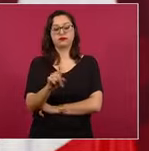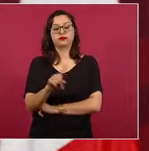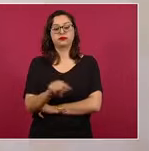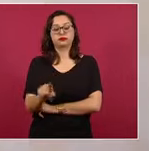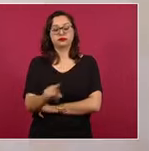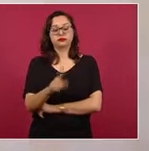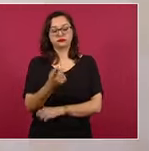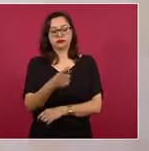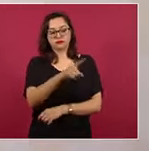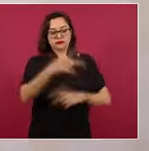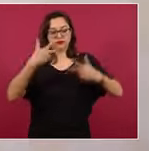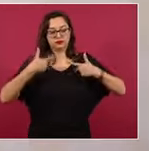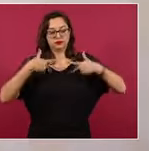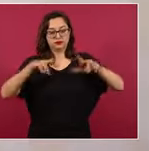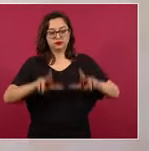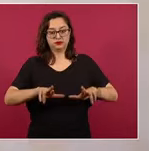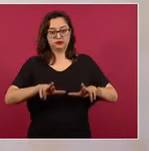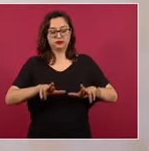Los representantes